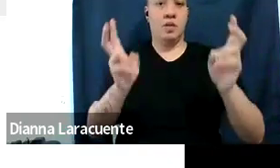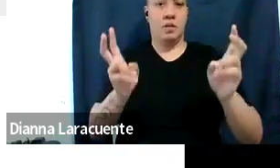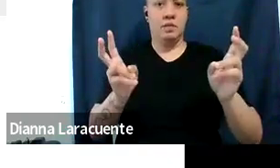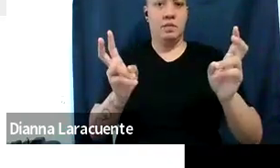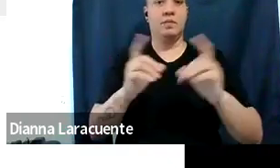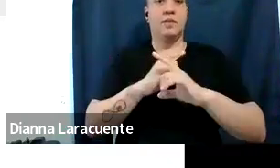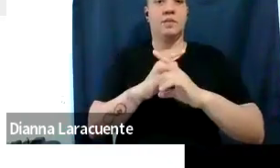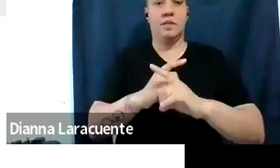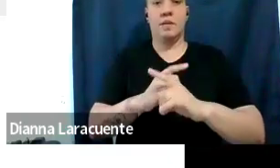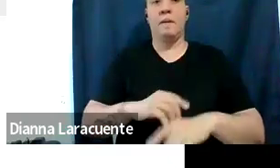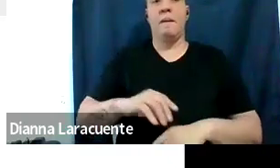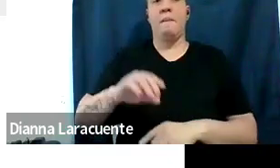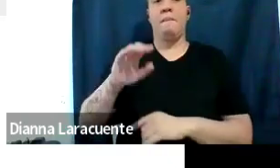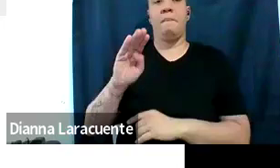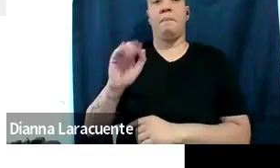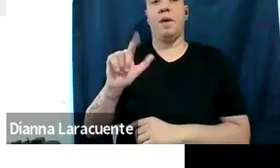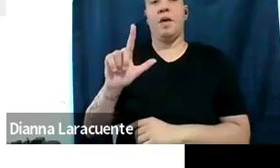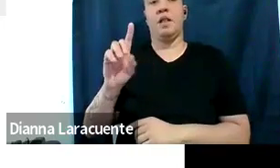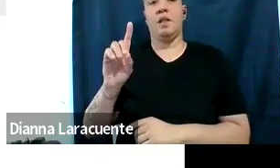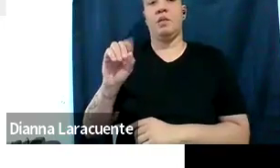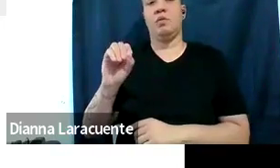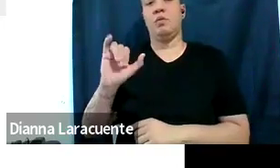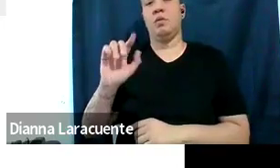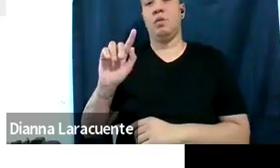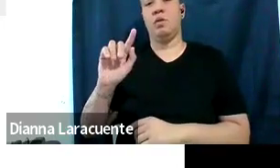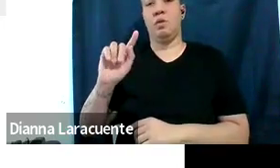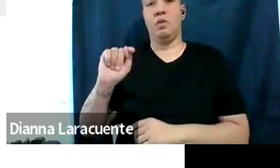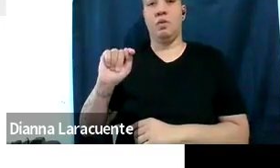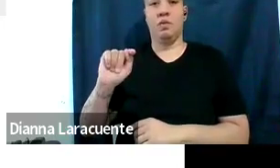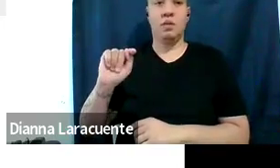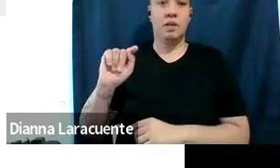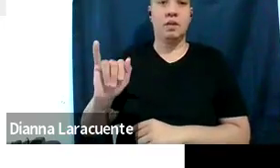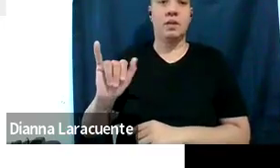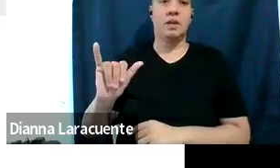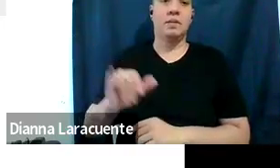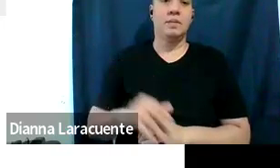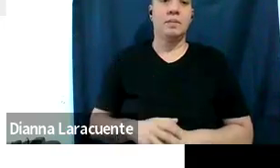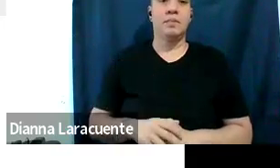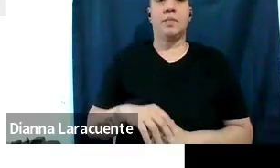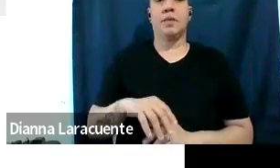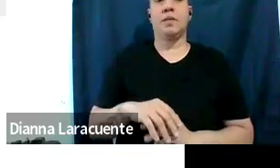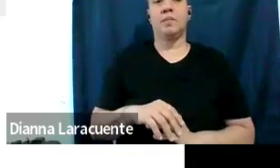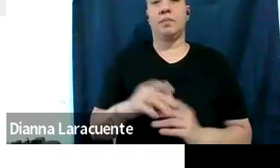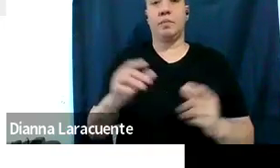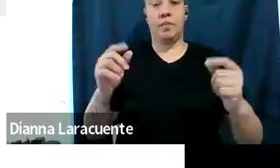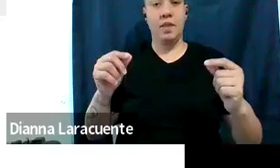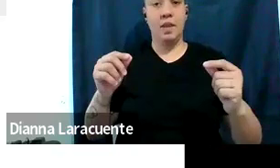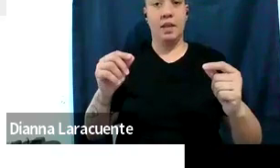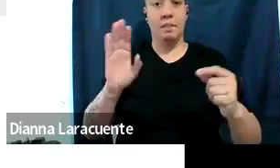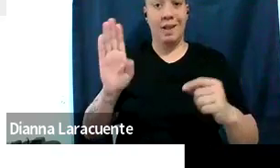defensa a Valdoriotti durante esos 2 años del 87-89. Sigue para adelante. ¿Y qué hace